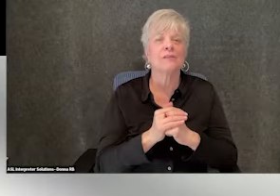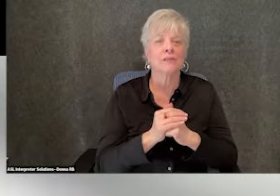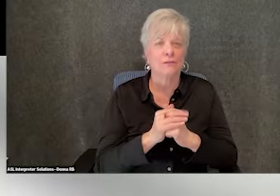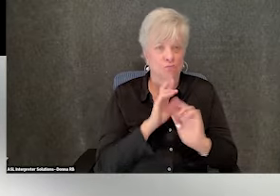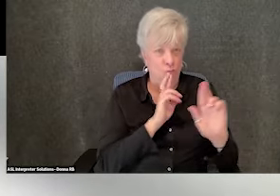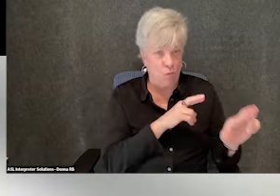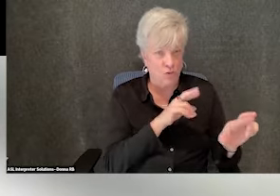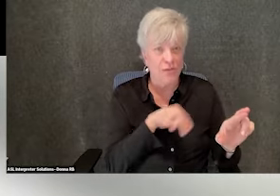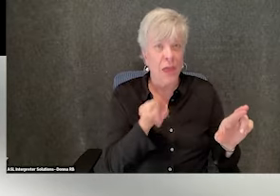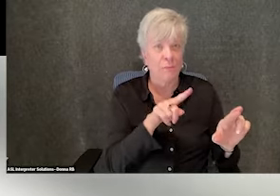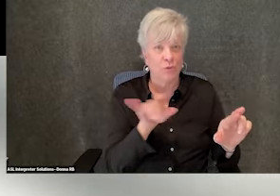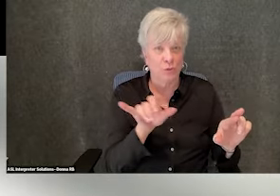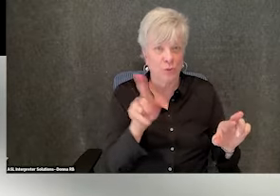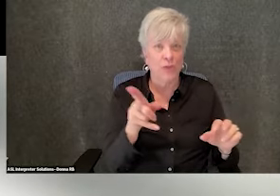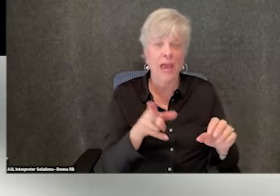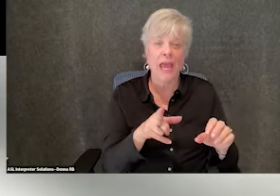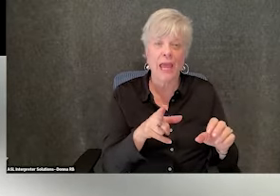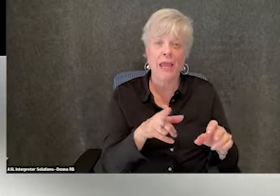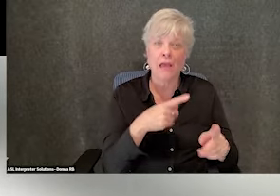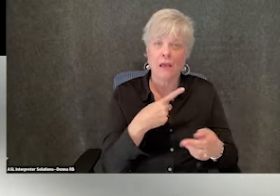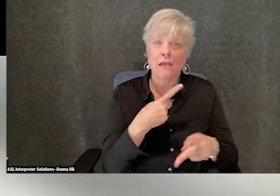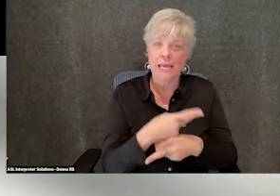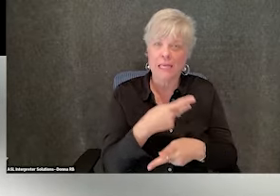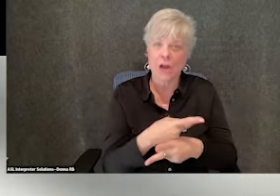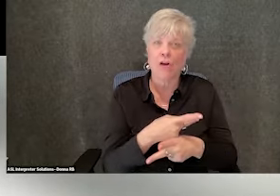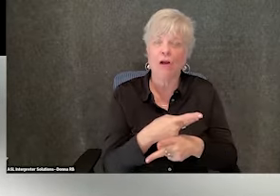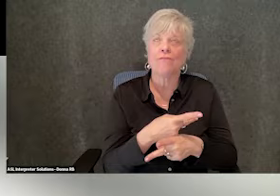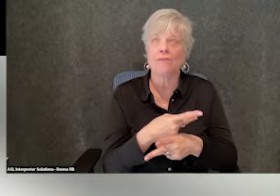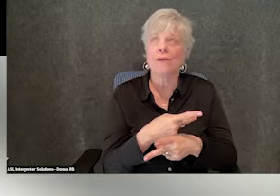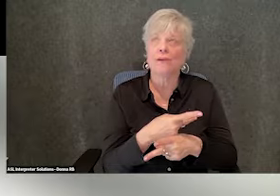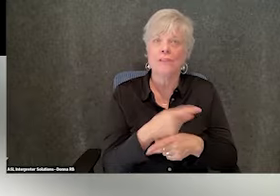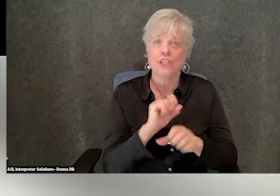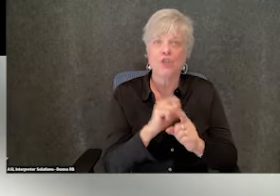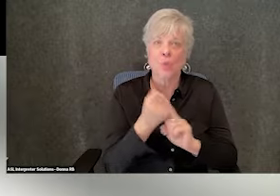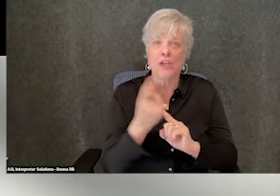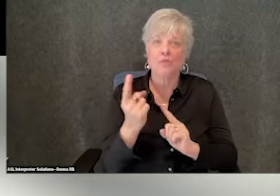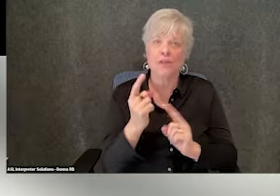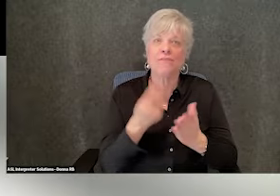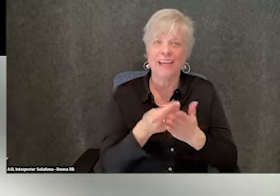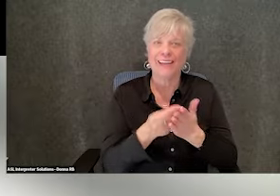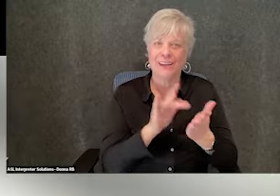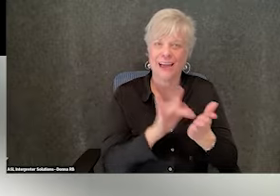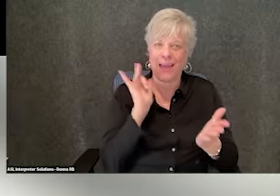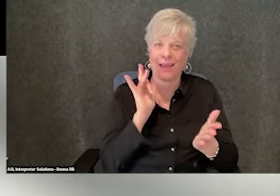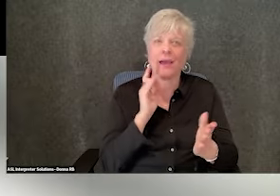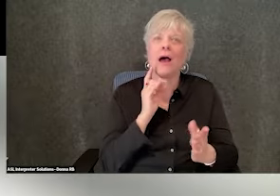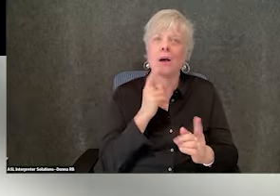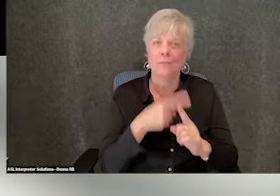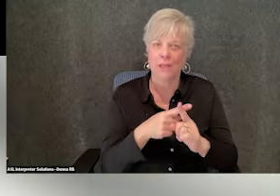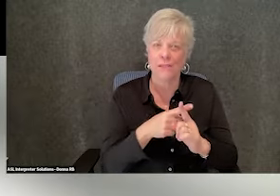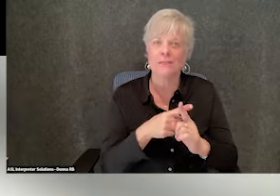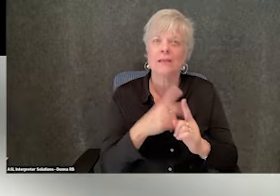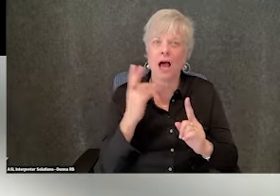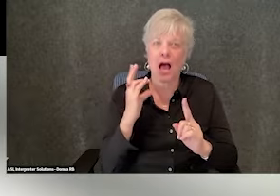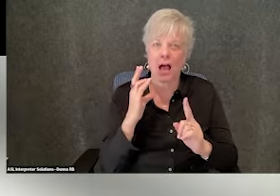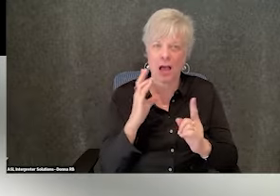informar a la protección de gente, personas mayores. Ellos sí se encargan de casos